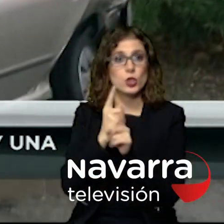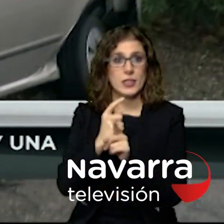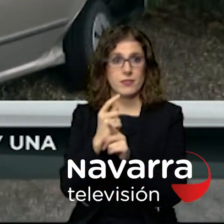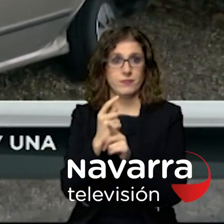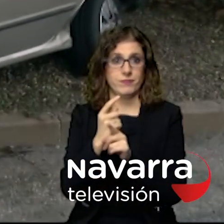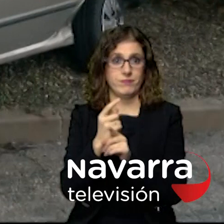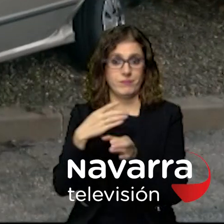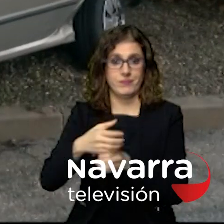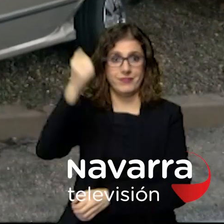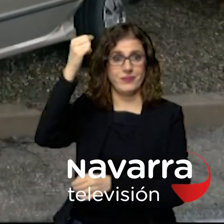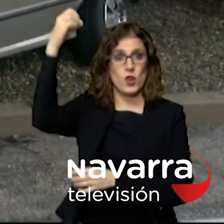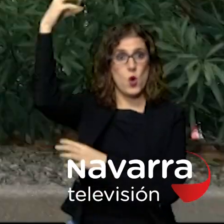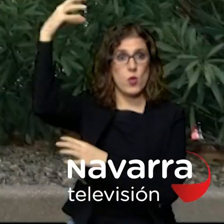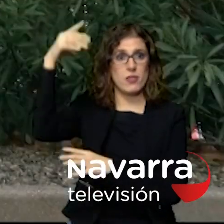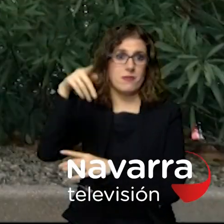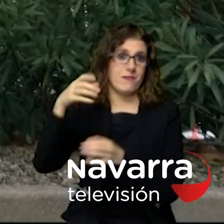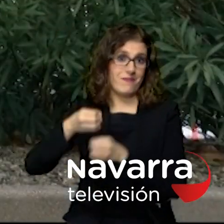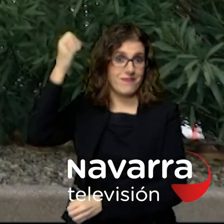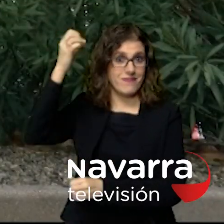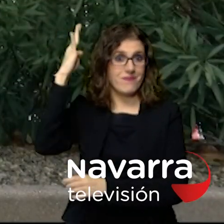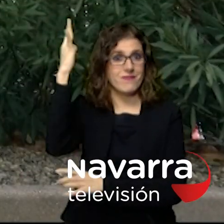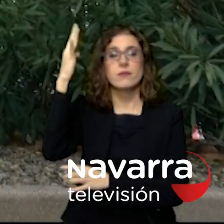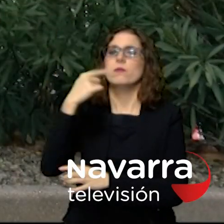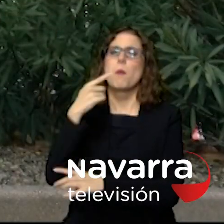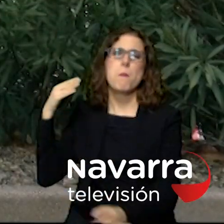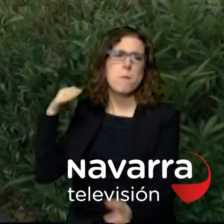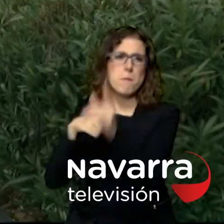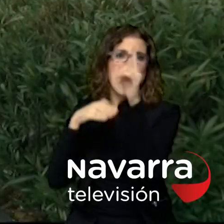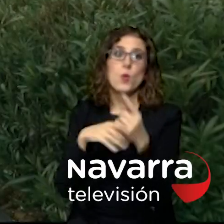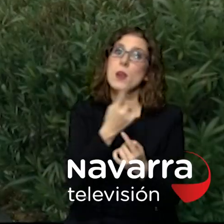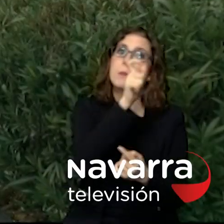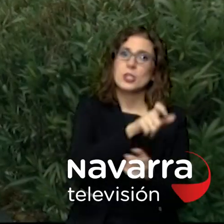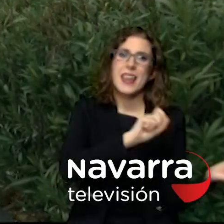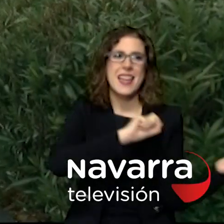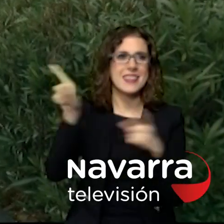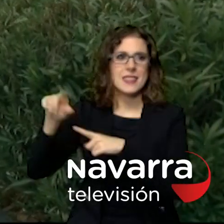y ha sido necesario el traslado de un herido al complejo hospitalario de Navarra.